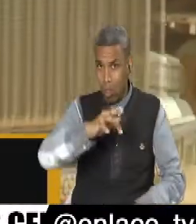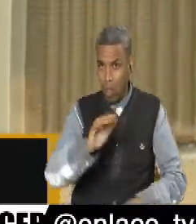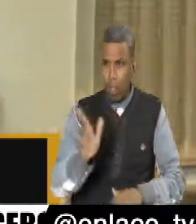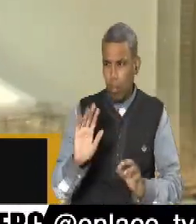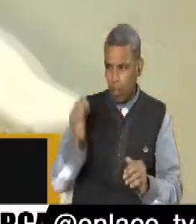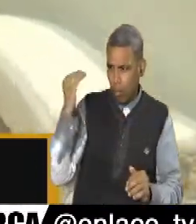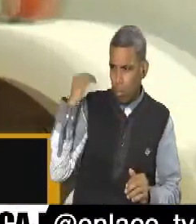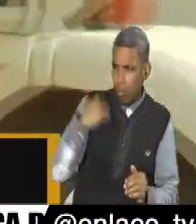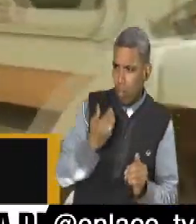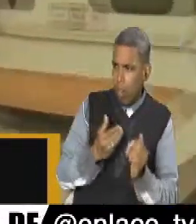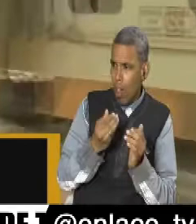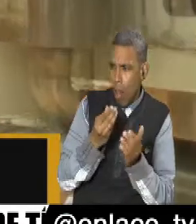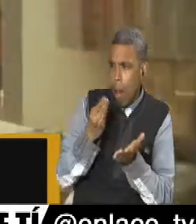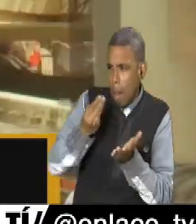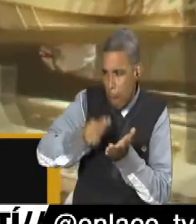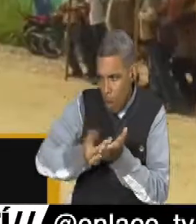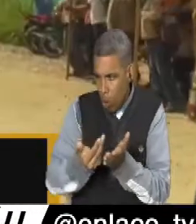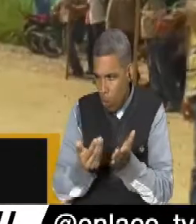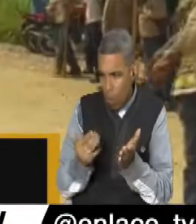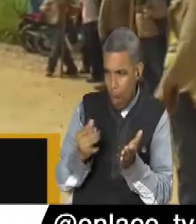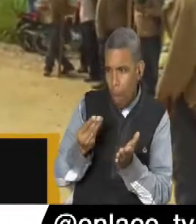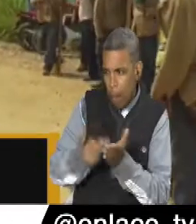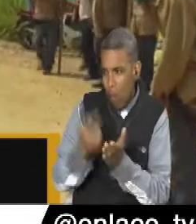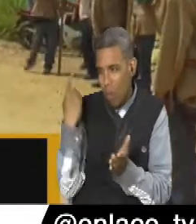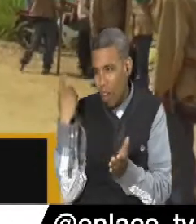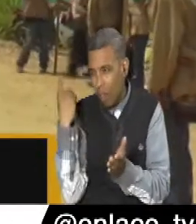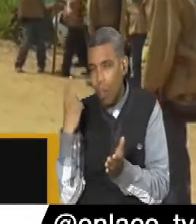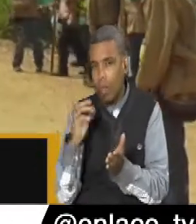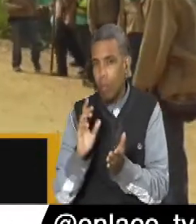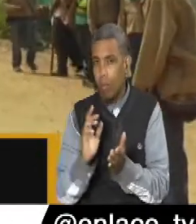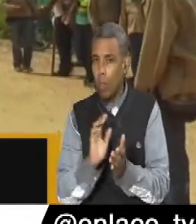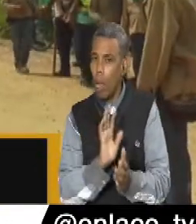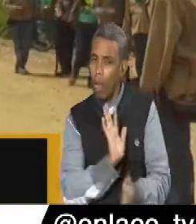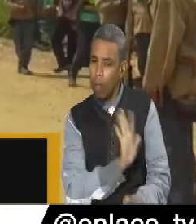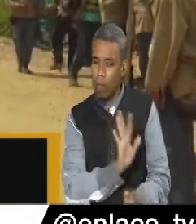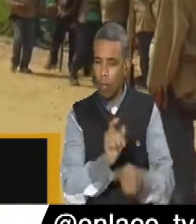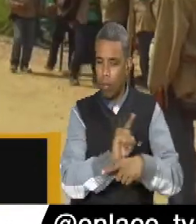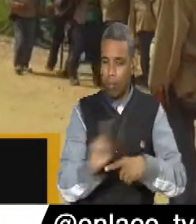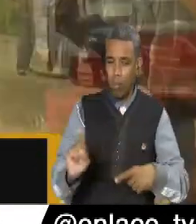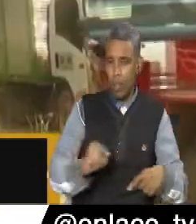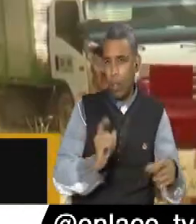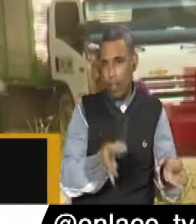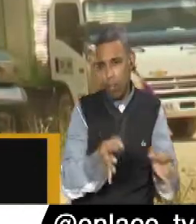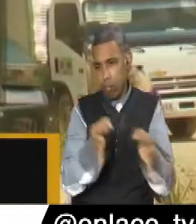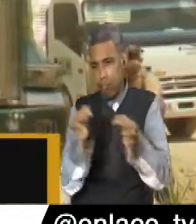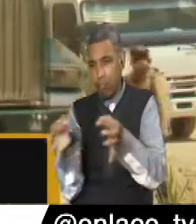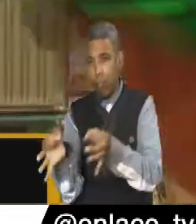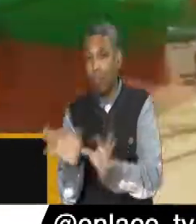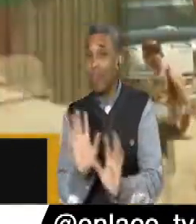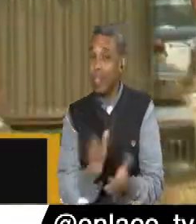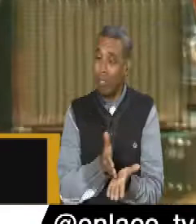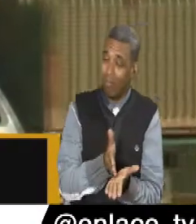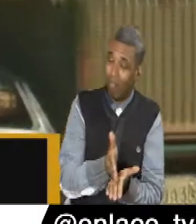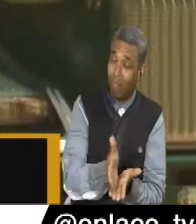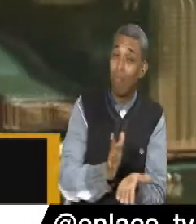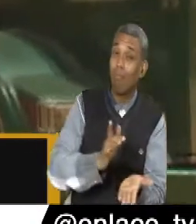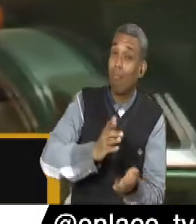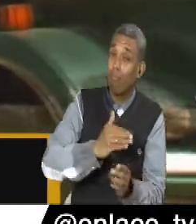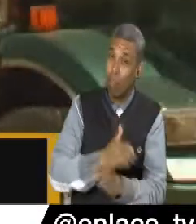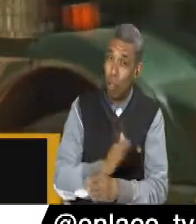que reposan aquí en la Cámara de Comercio. Sigue todavía el problema de las deudas que